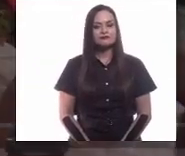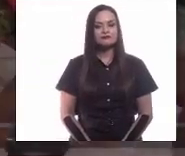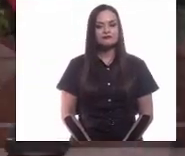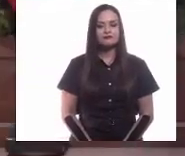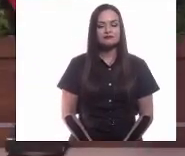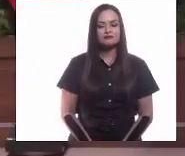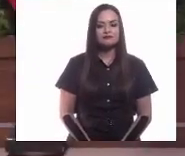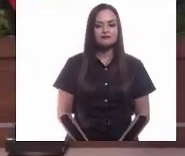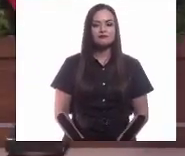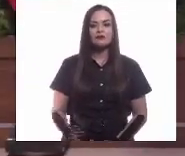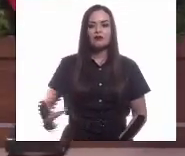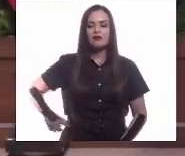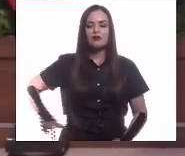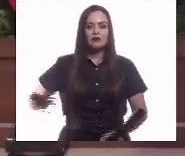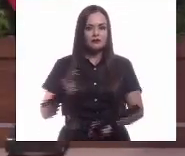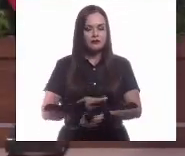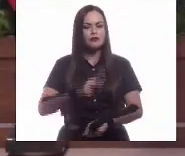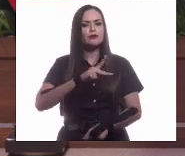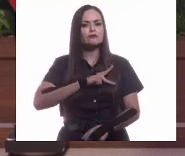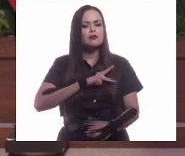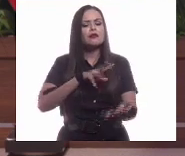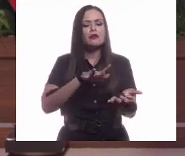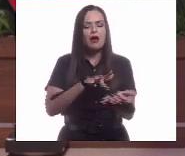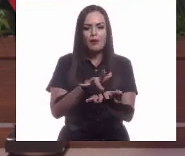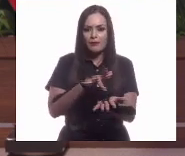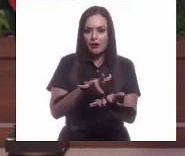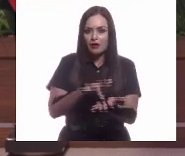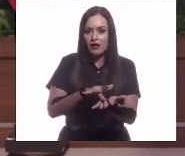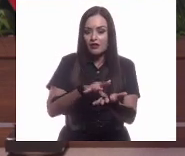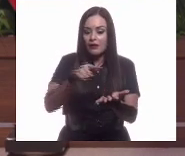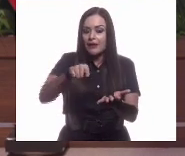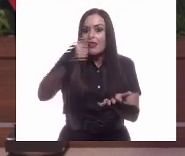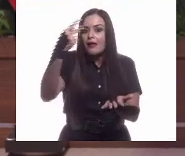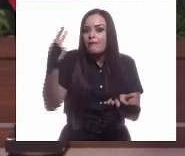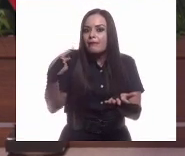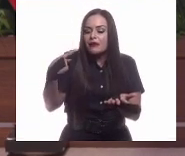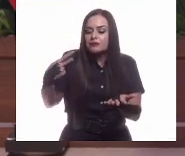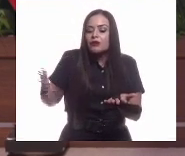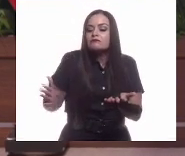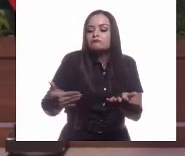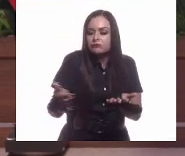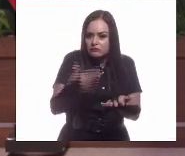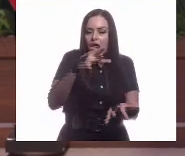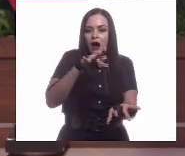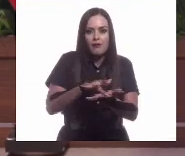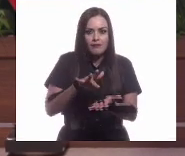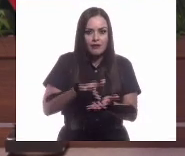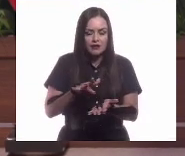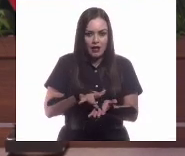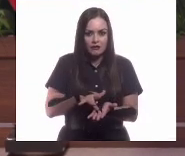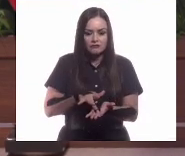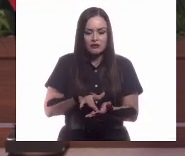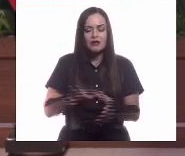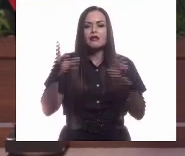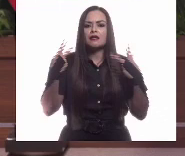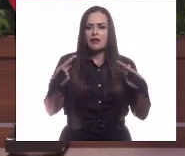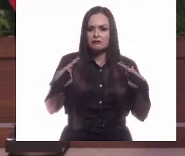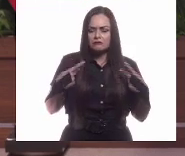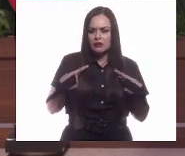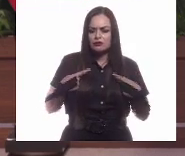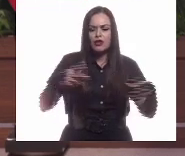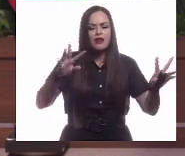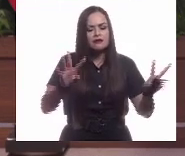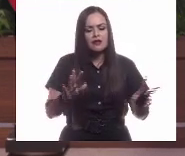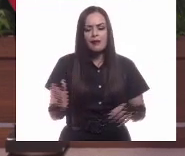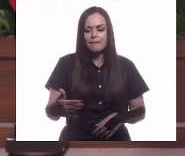Mi gobierno ha apoyado la reconversión del sector pesquero. ¿Y qué es lo que buscamos? Que nuestros vendedores pasen de vender